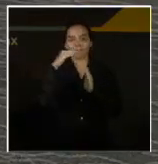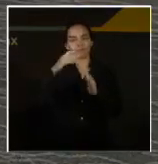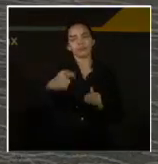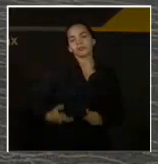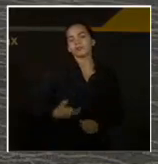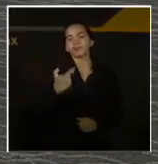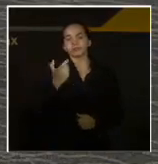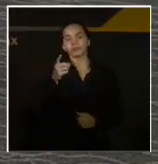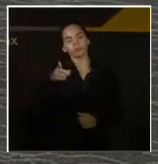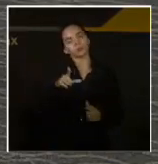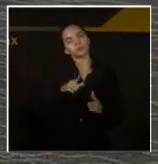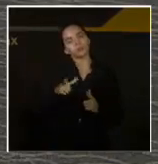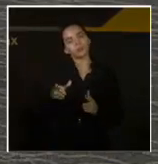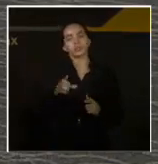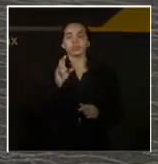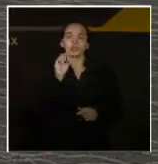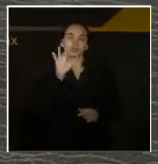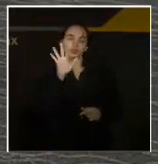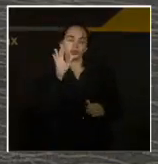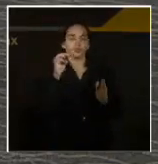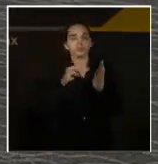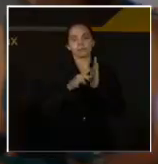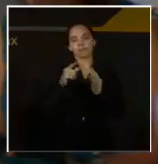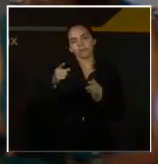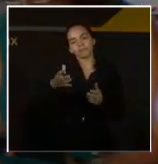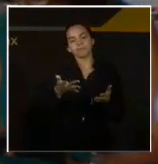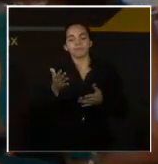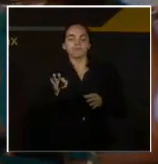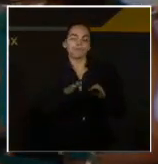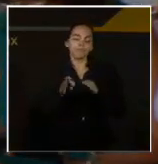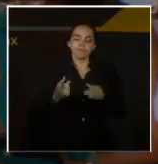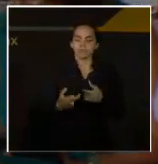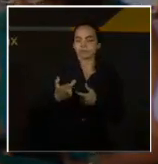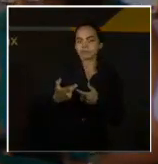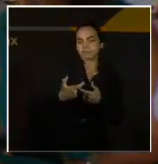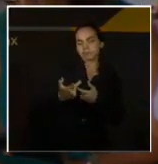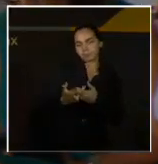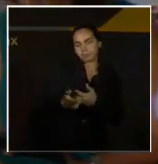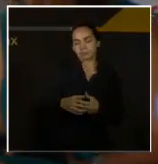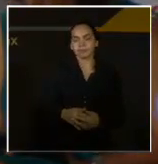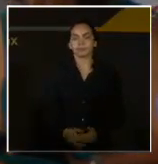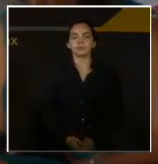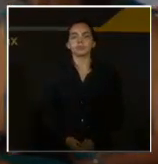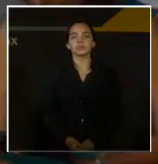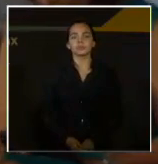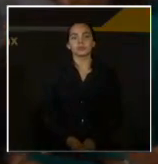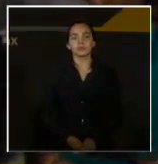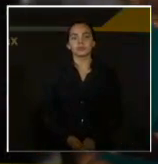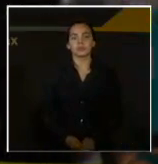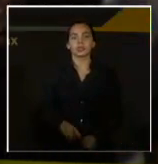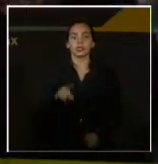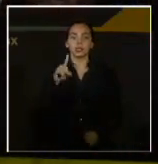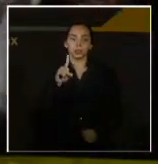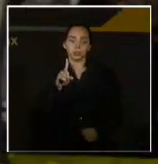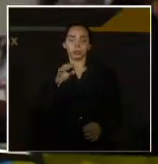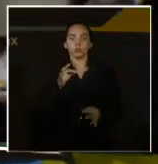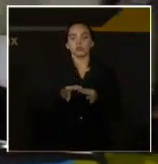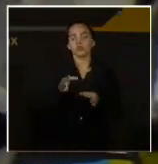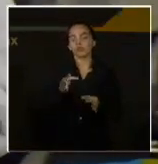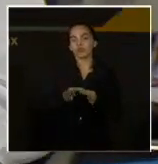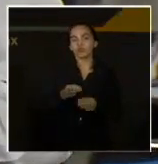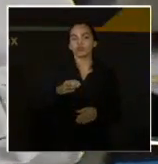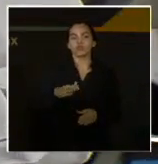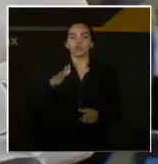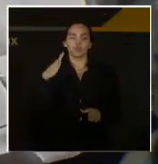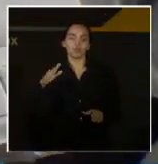no se asfixien con un crédito mientras les pagan sus clientes. En el caso de las comunidades que